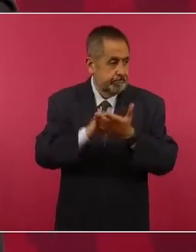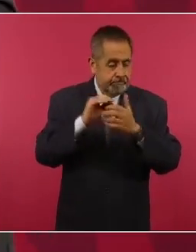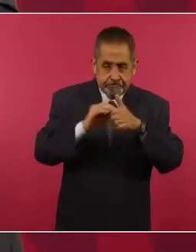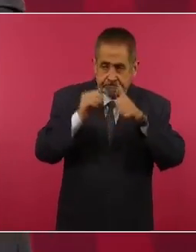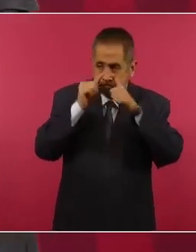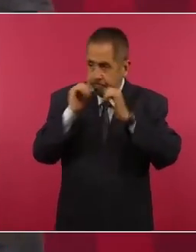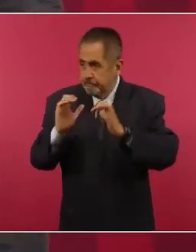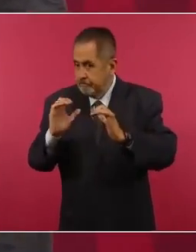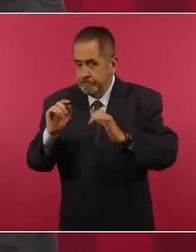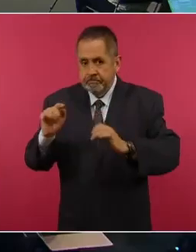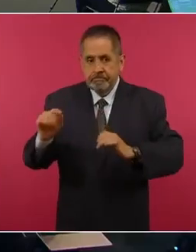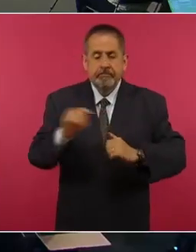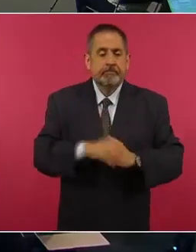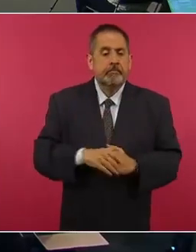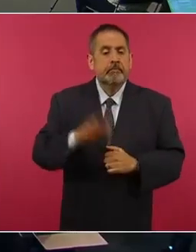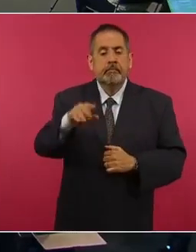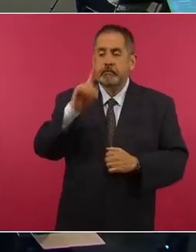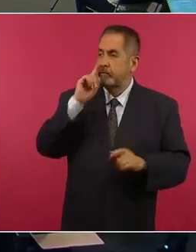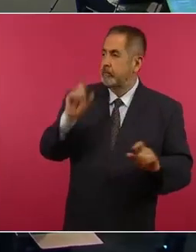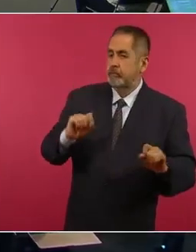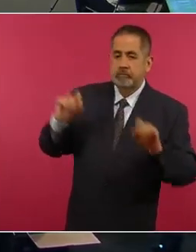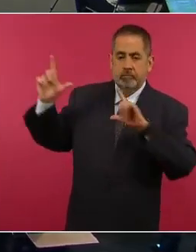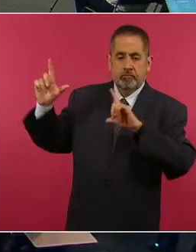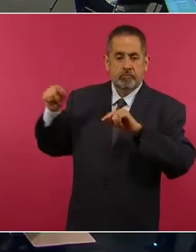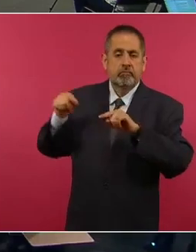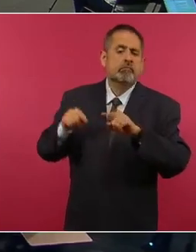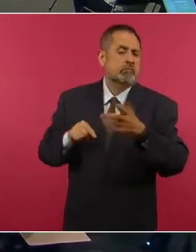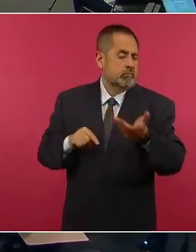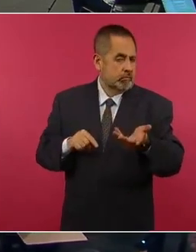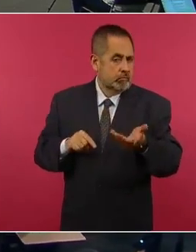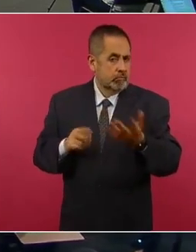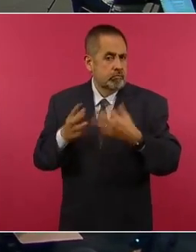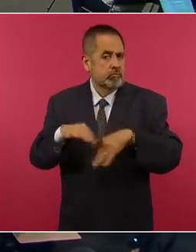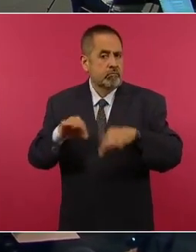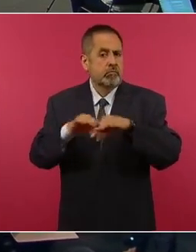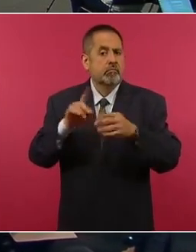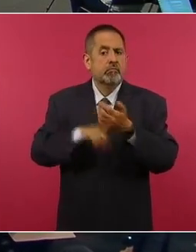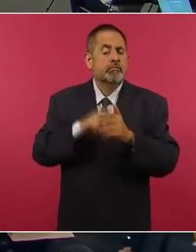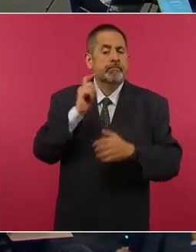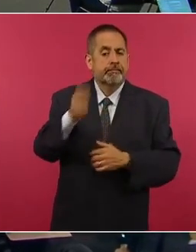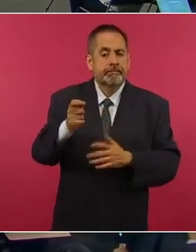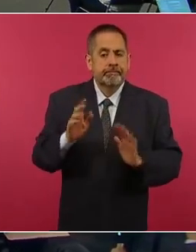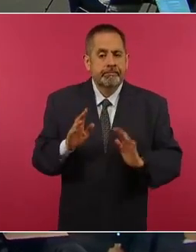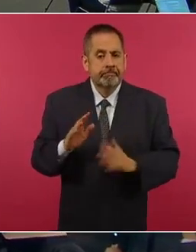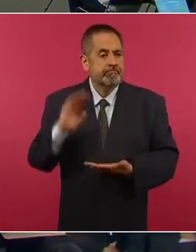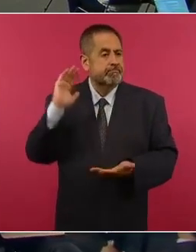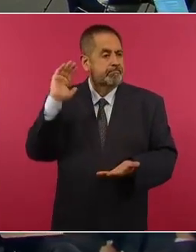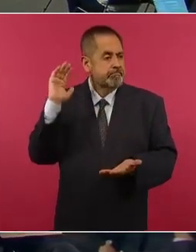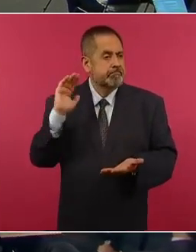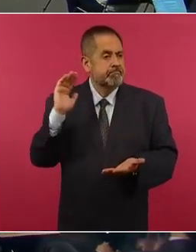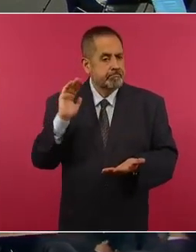sí, si pones la lámina, lo más importante es que ya